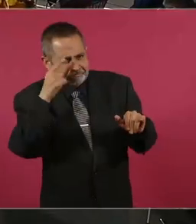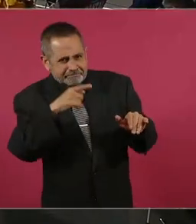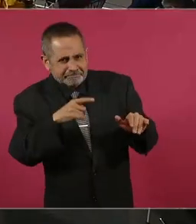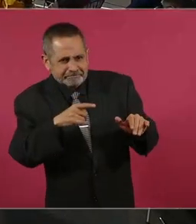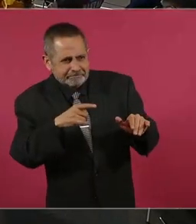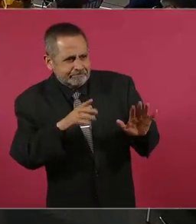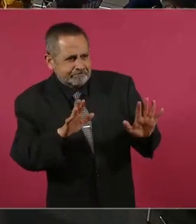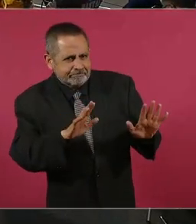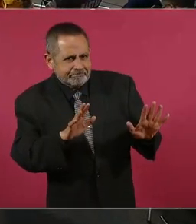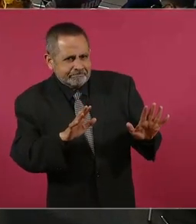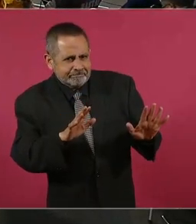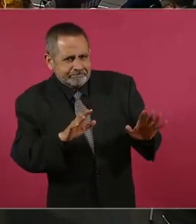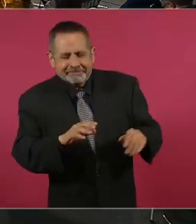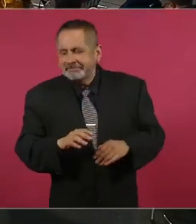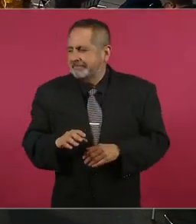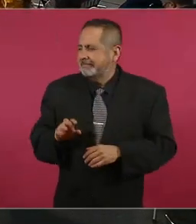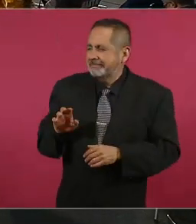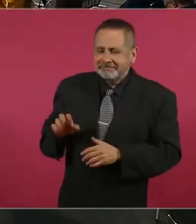Sí,